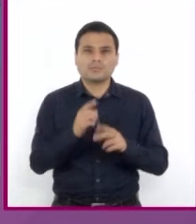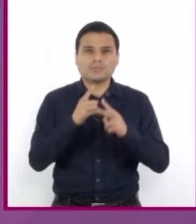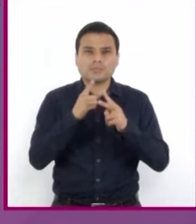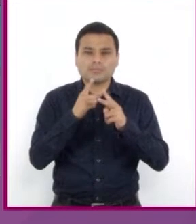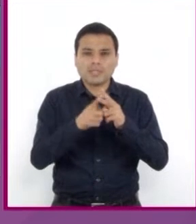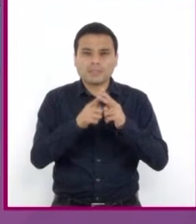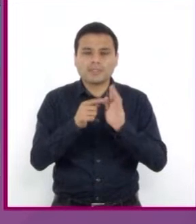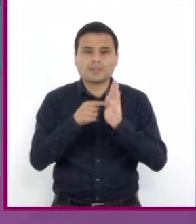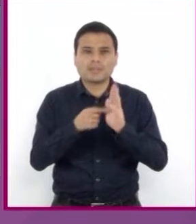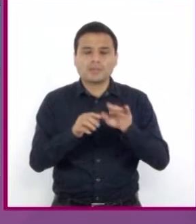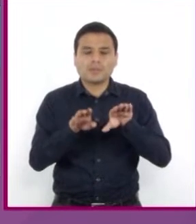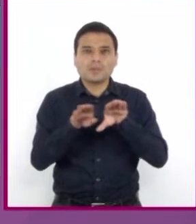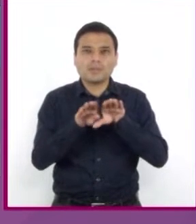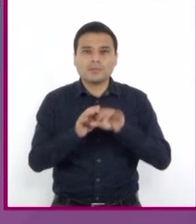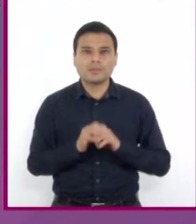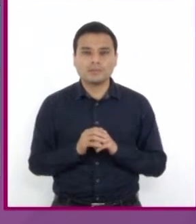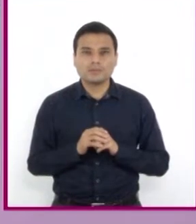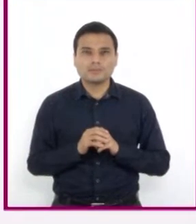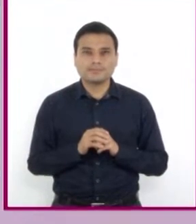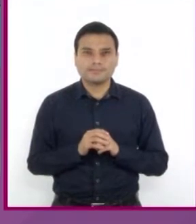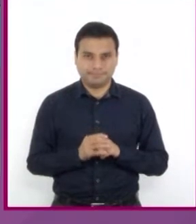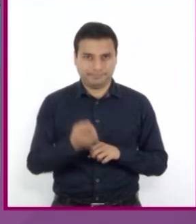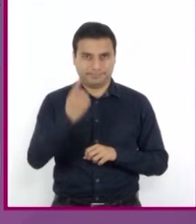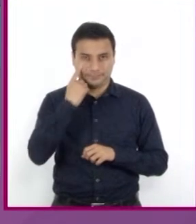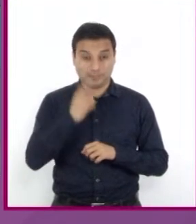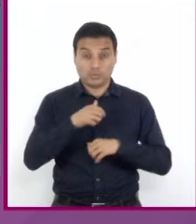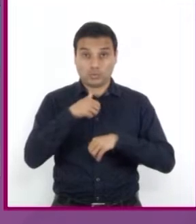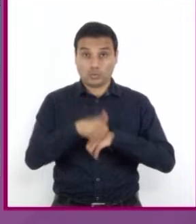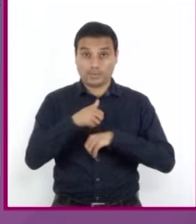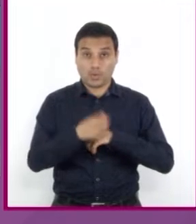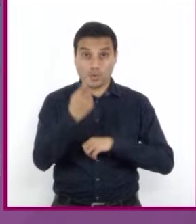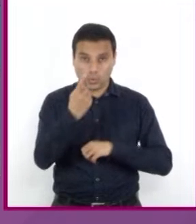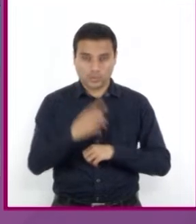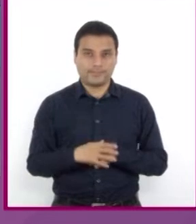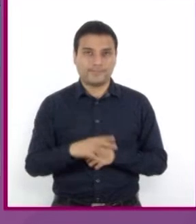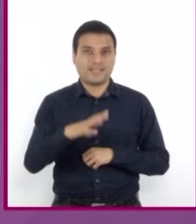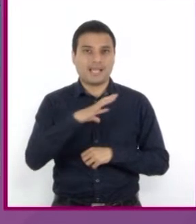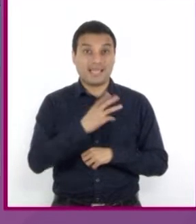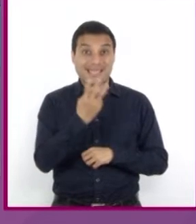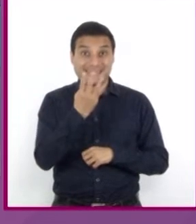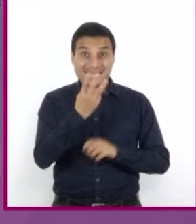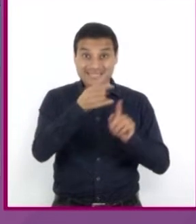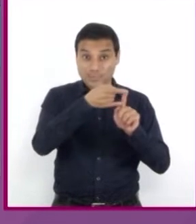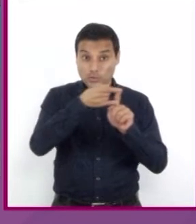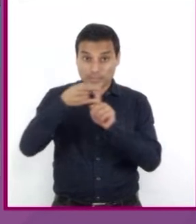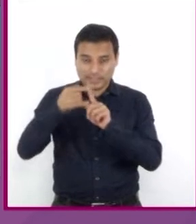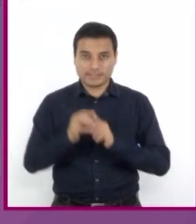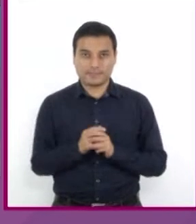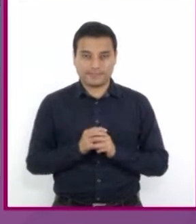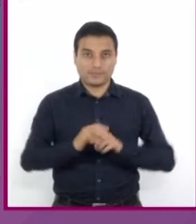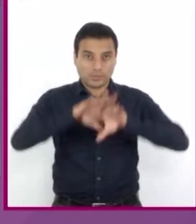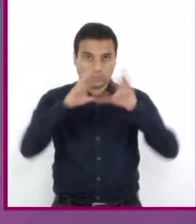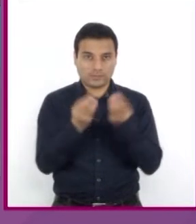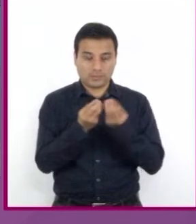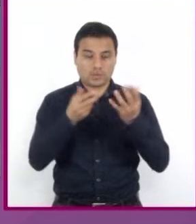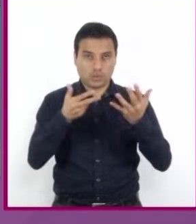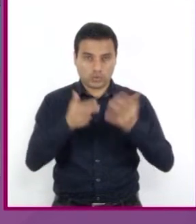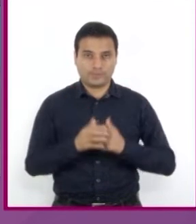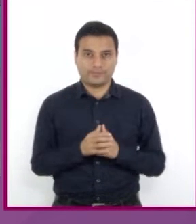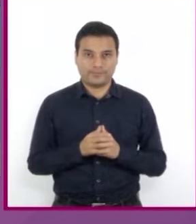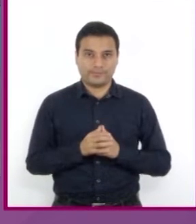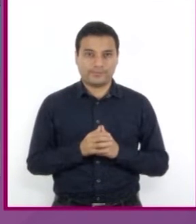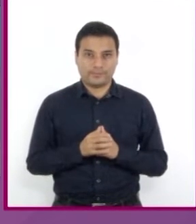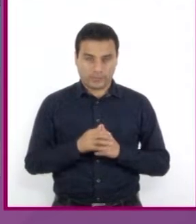situación tenemos que el término 1 tiene 3 losetas por lado y 8 losetas en total.